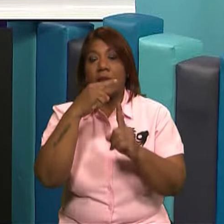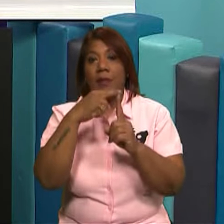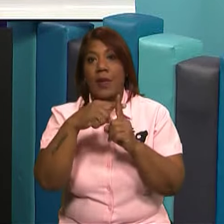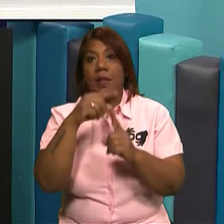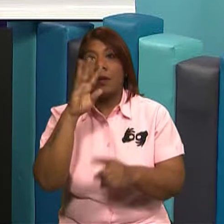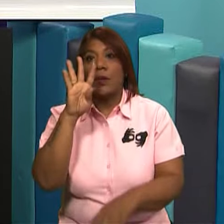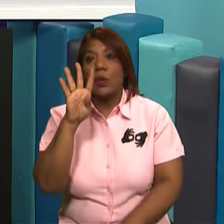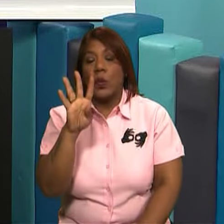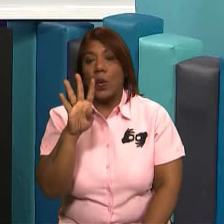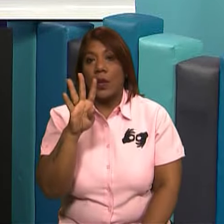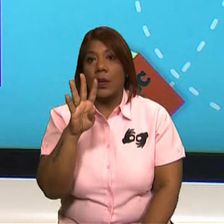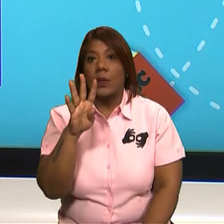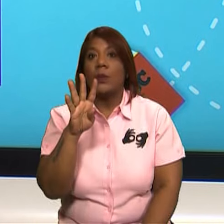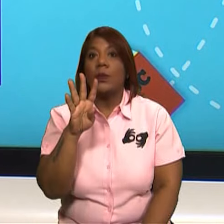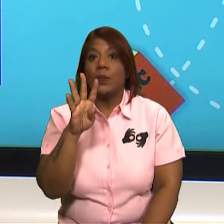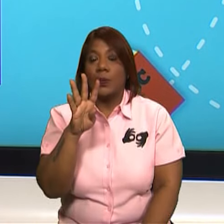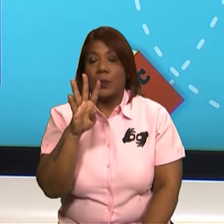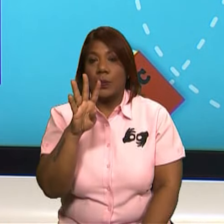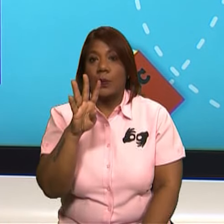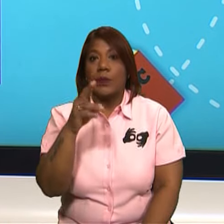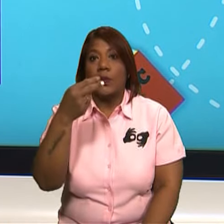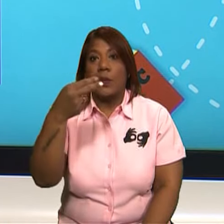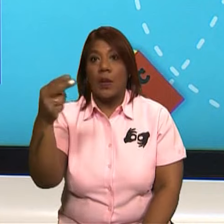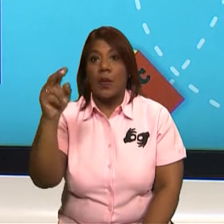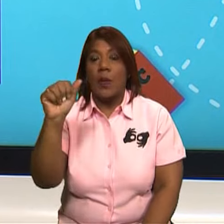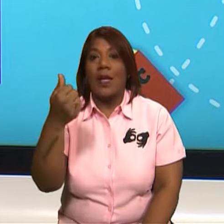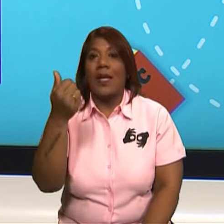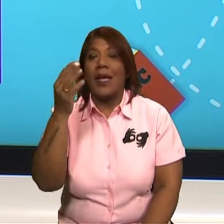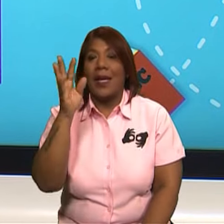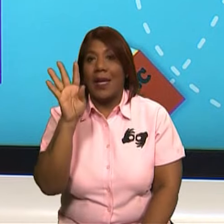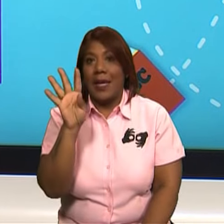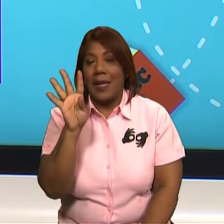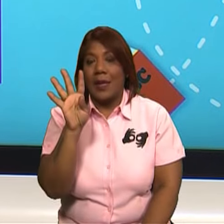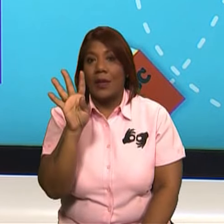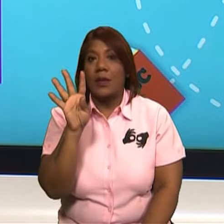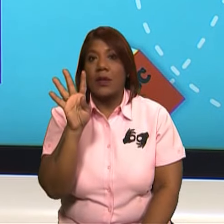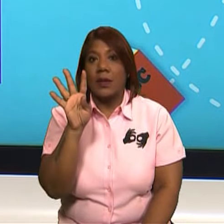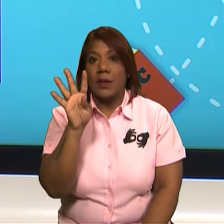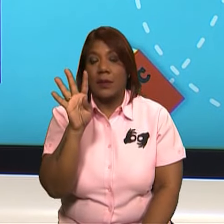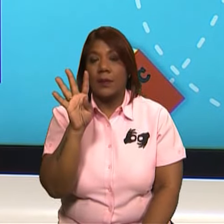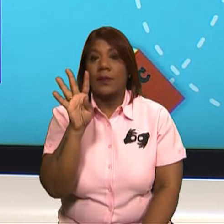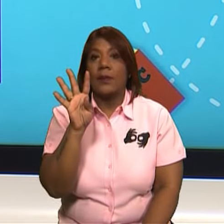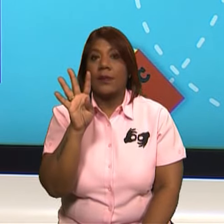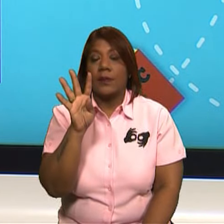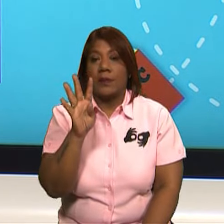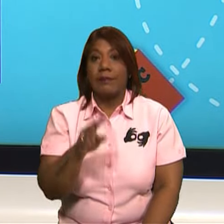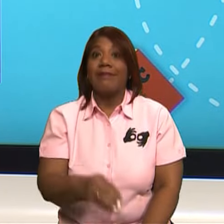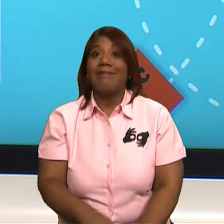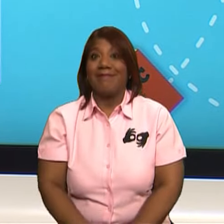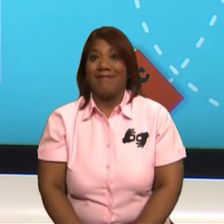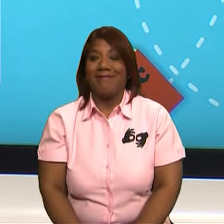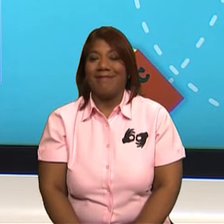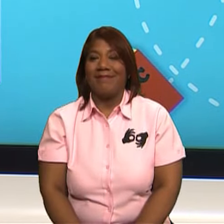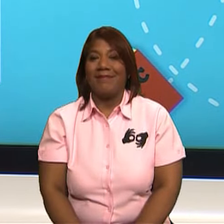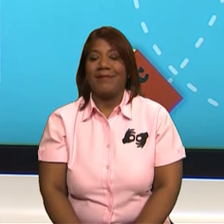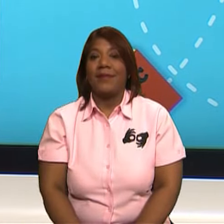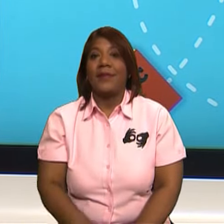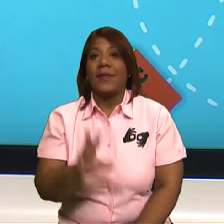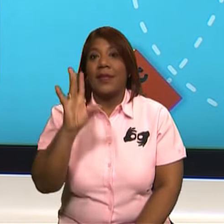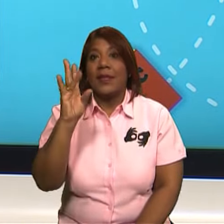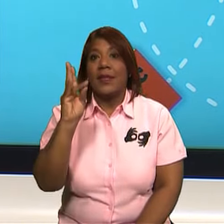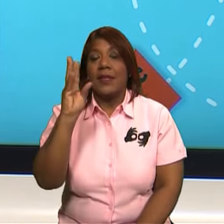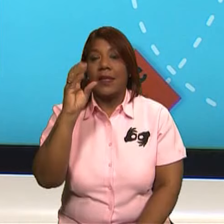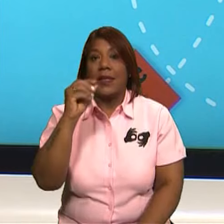me dieron, que son 10 más 4 es igual a 14. Entonces significa que 70